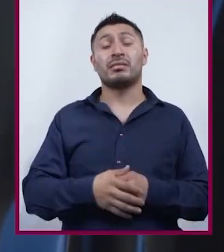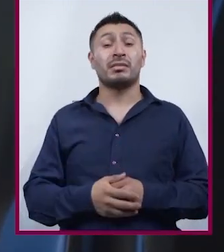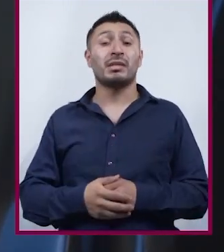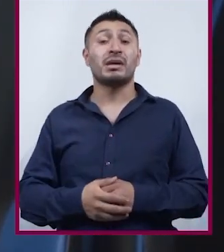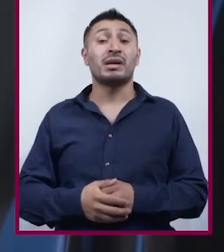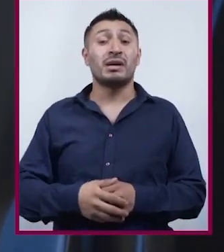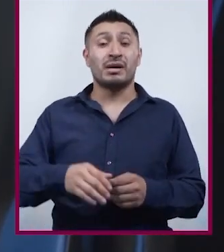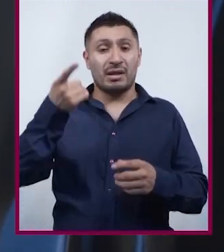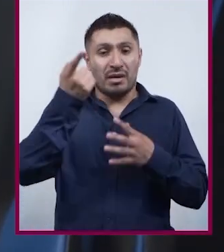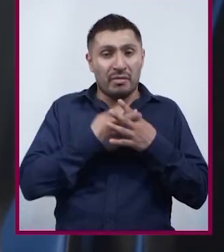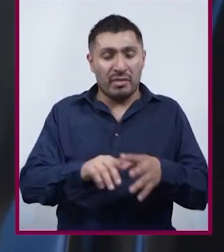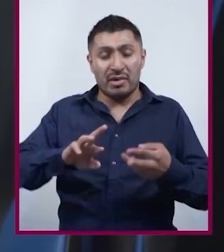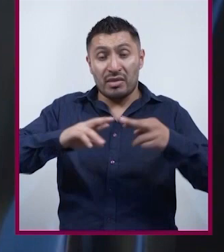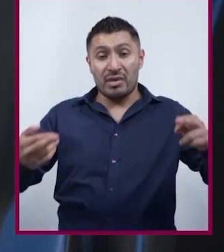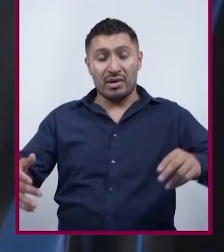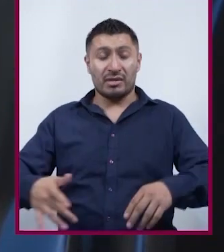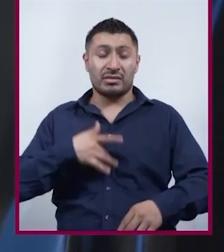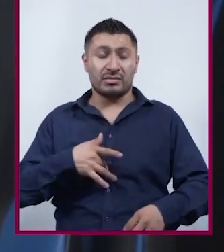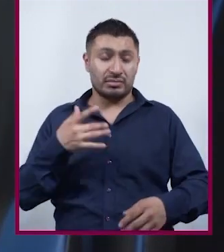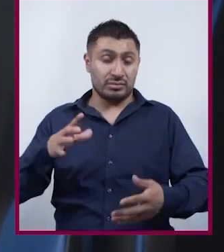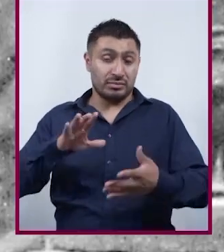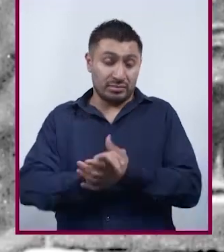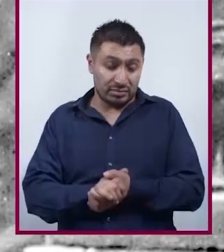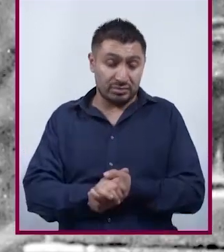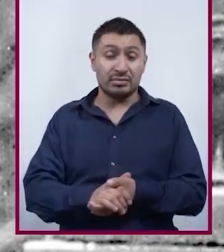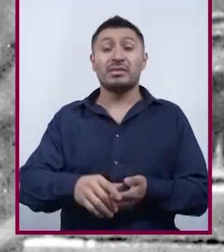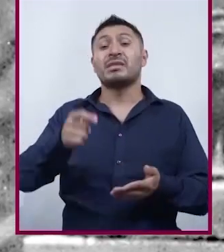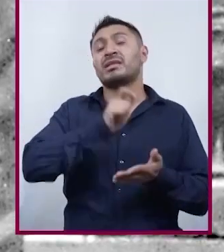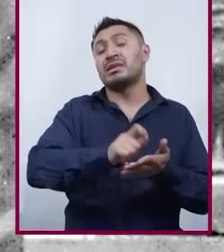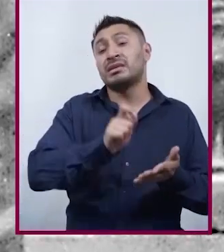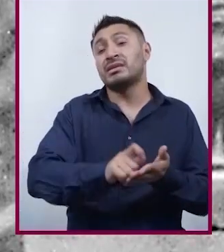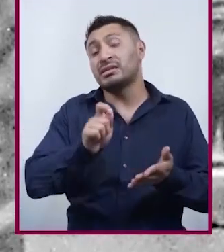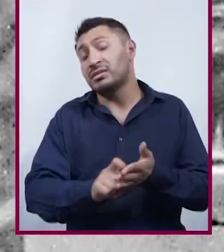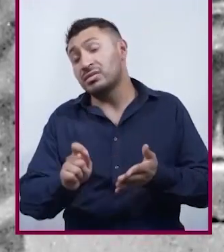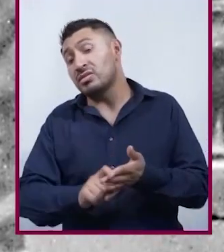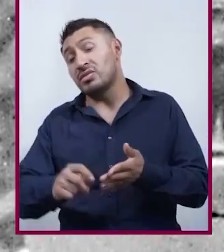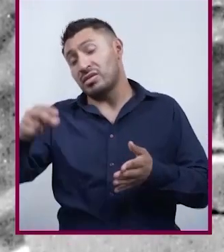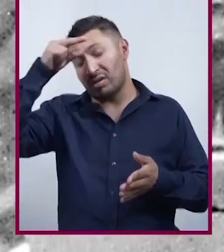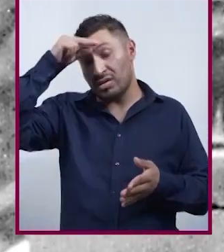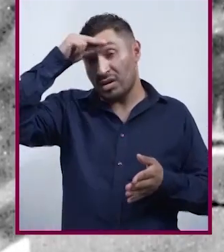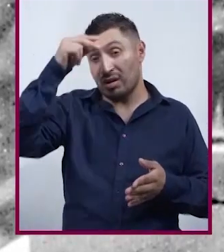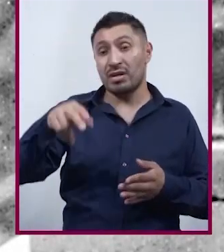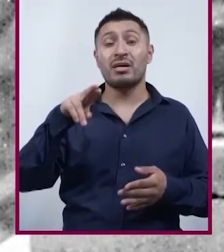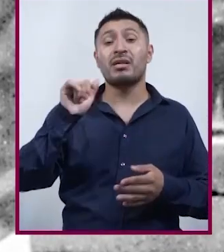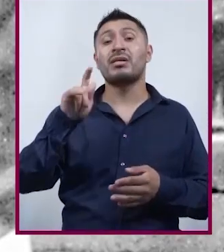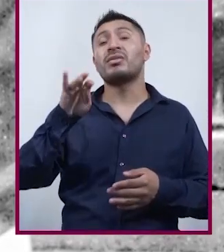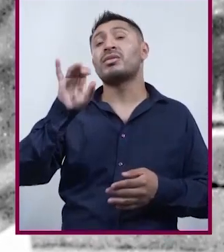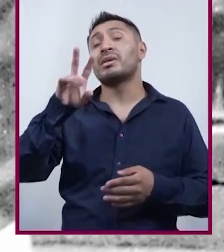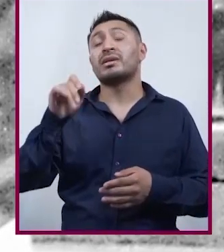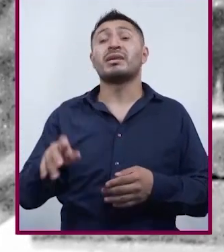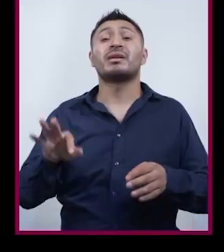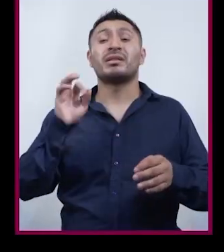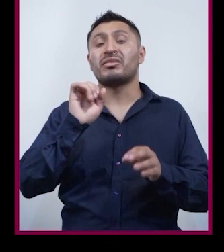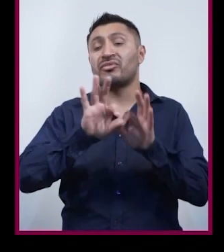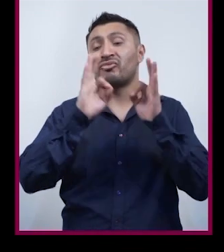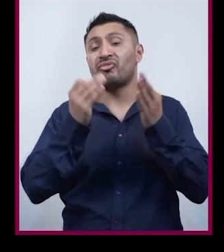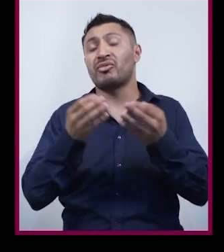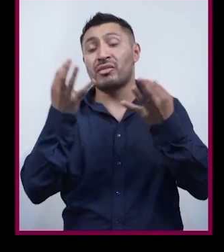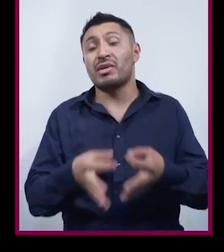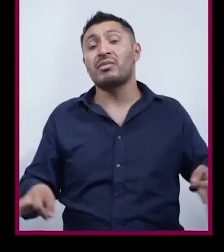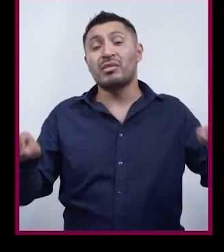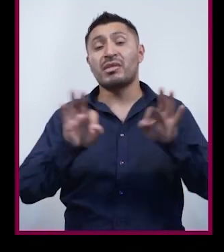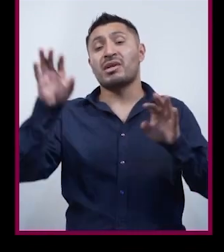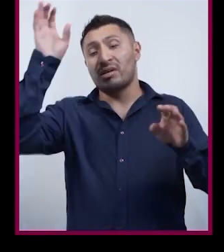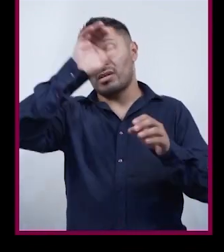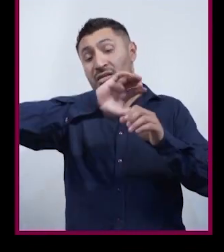y además inició una relación sentimental con él. Escritora, mecenas e intelectual, Antonieta también fue una figura